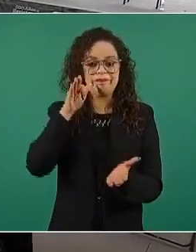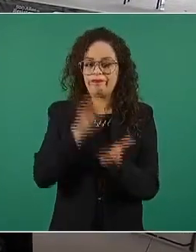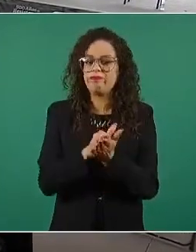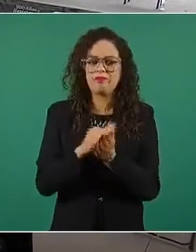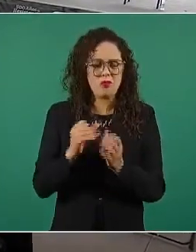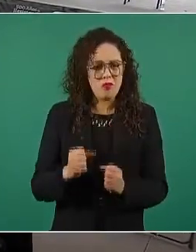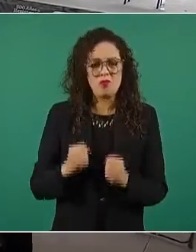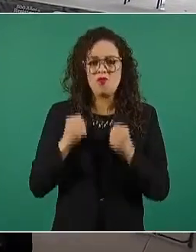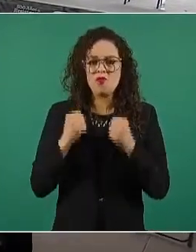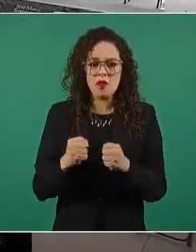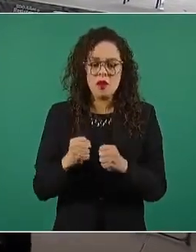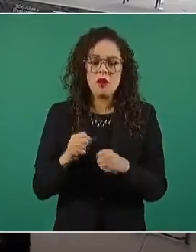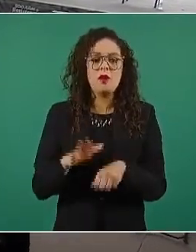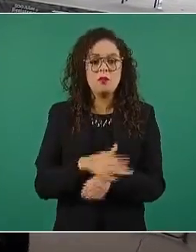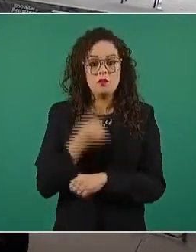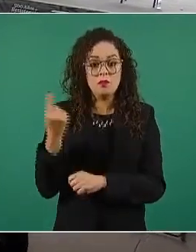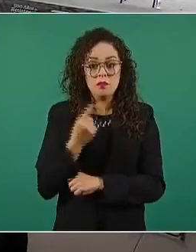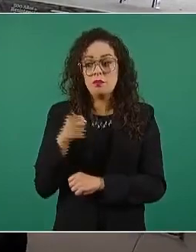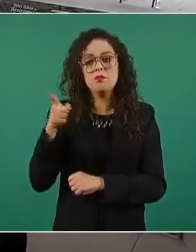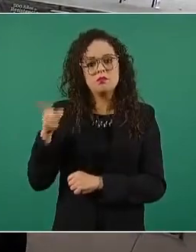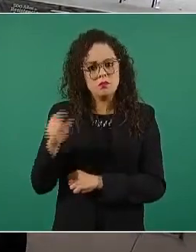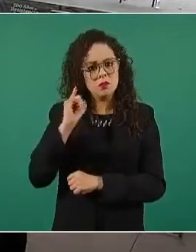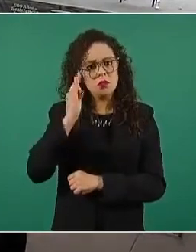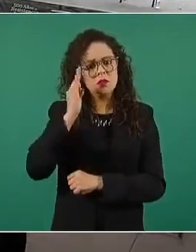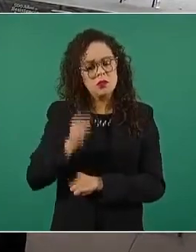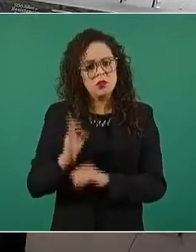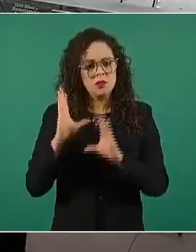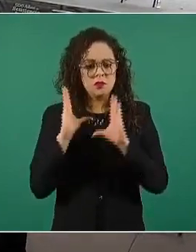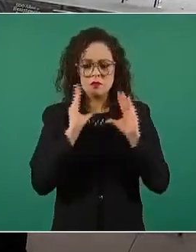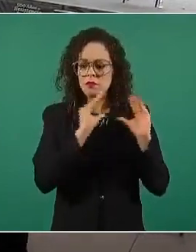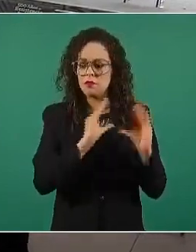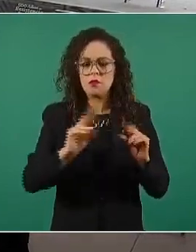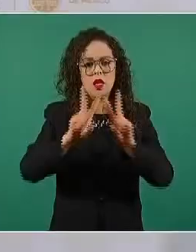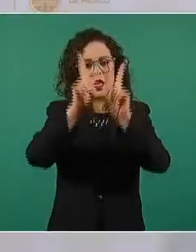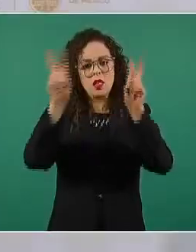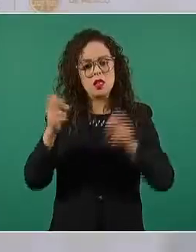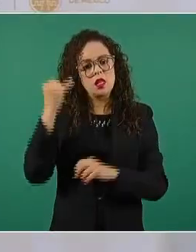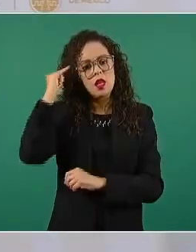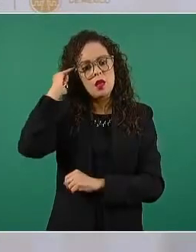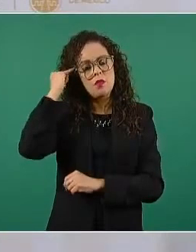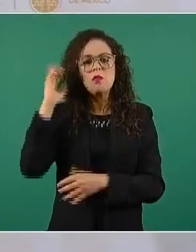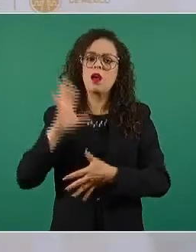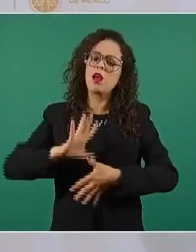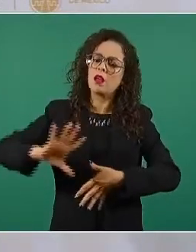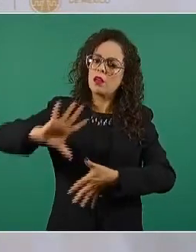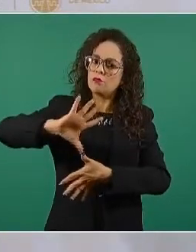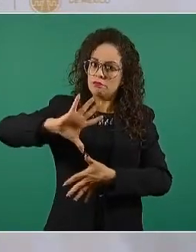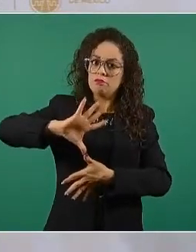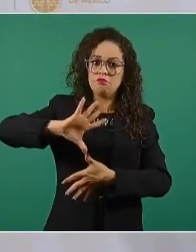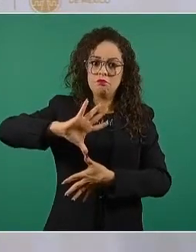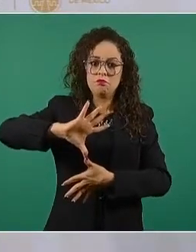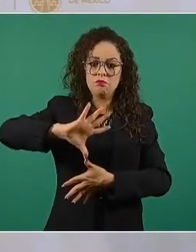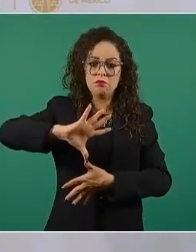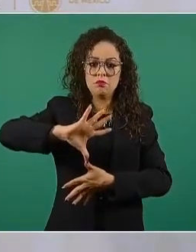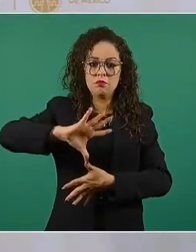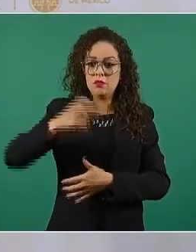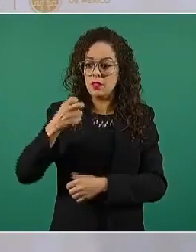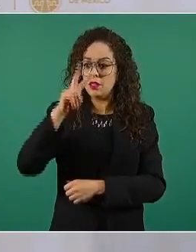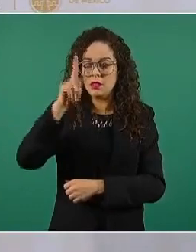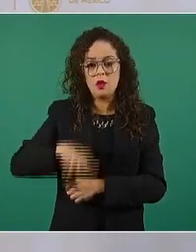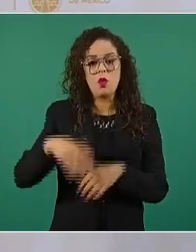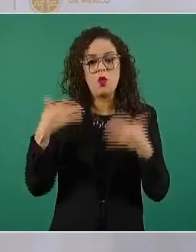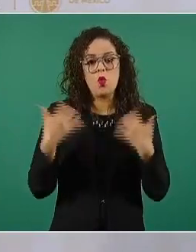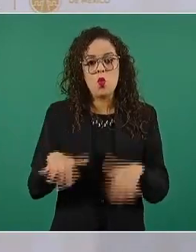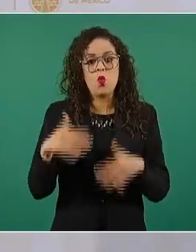sobre temas indígenas en las Américas, porque es un primer paso